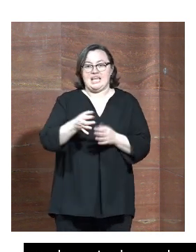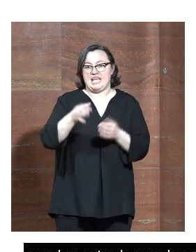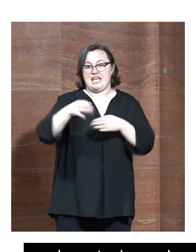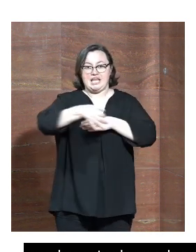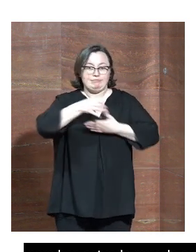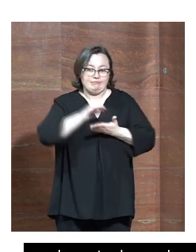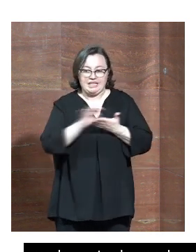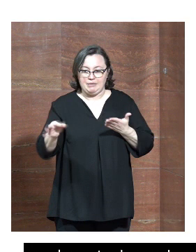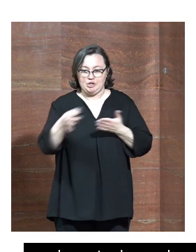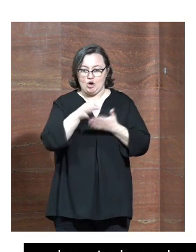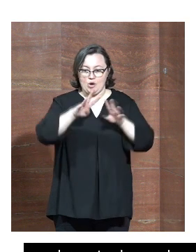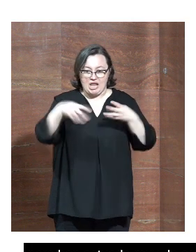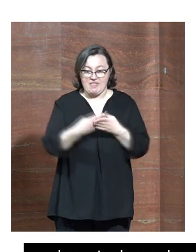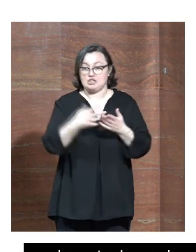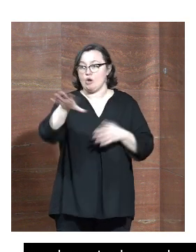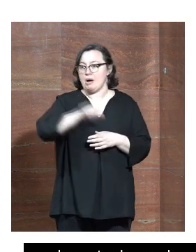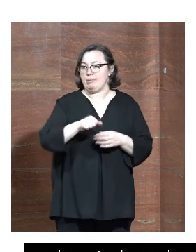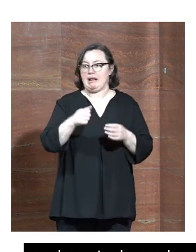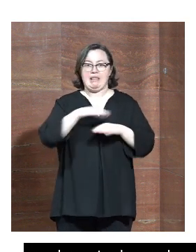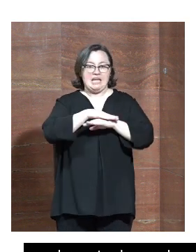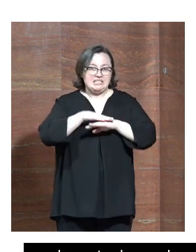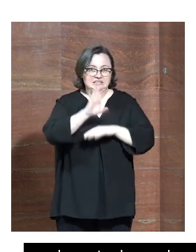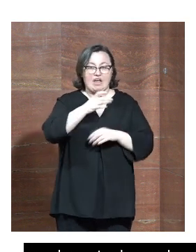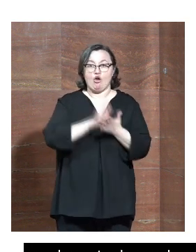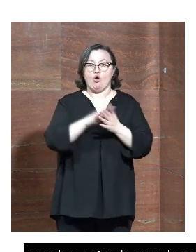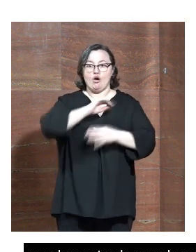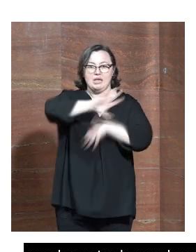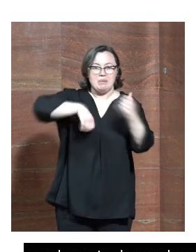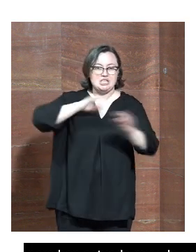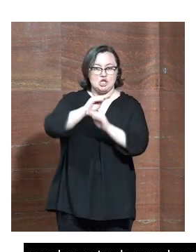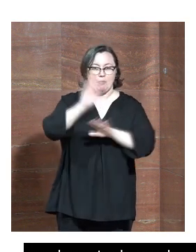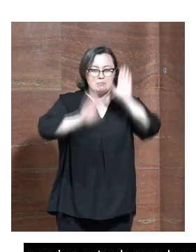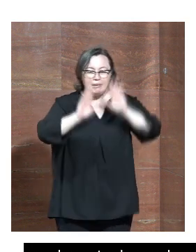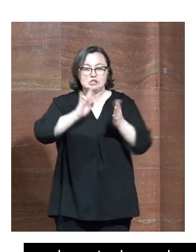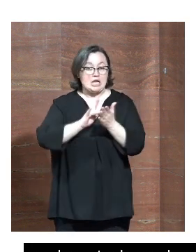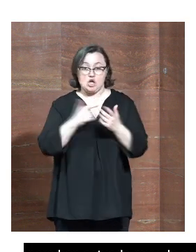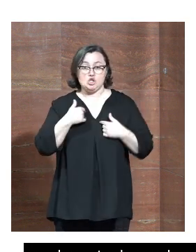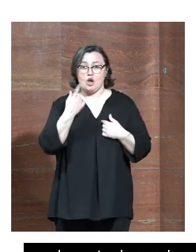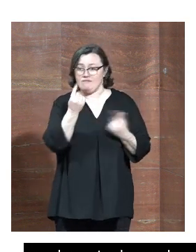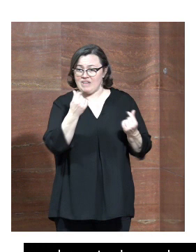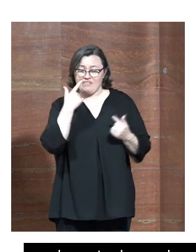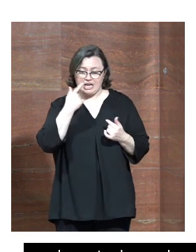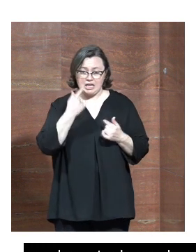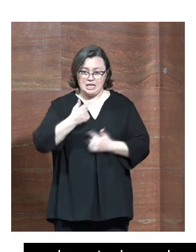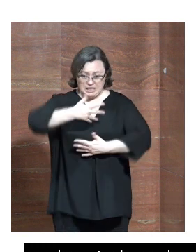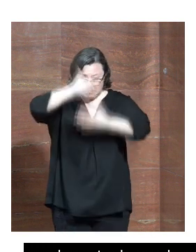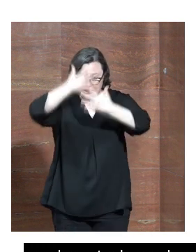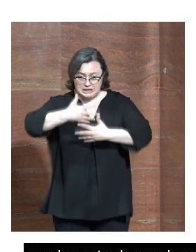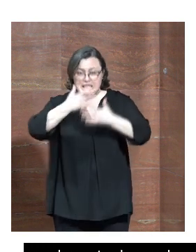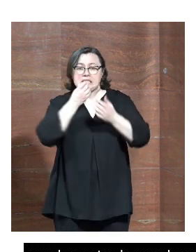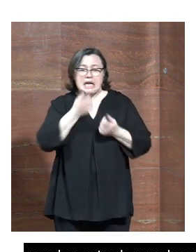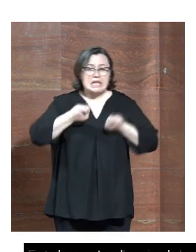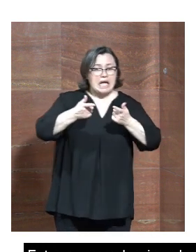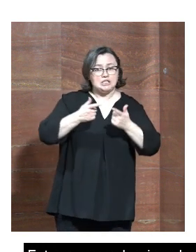criptomonedas, que no va a comprar papel del Estado, que no va a hacer inversiones, que solo quiere saber cómo está la situación de su pensión y